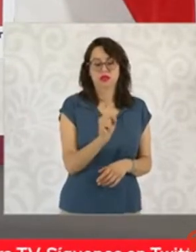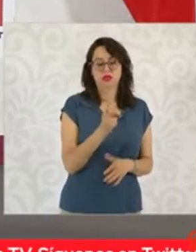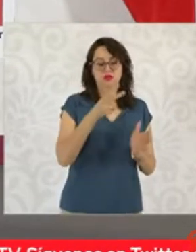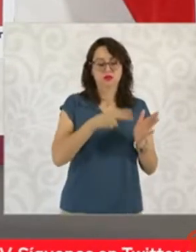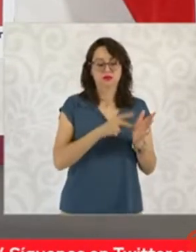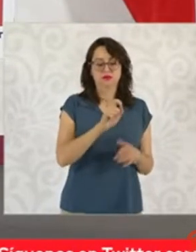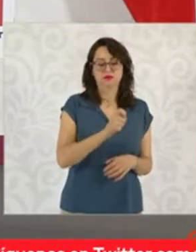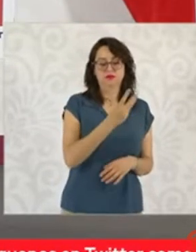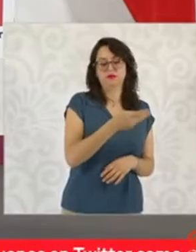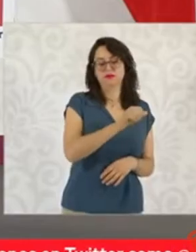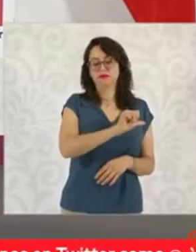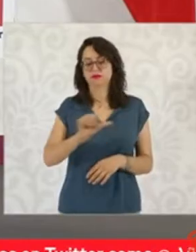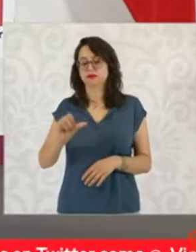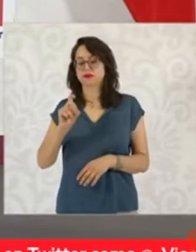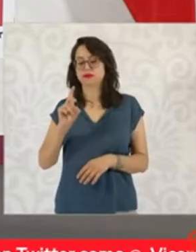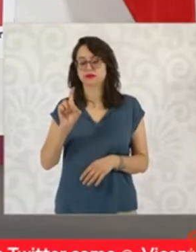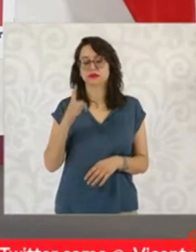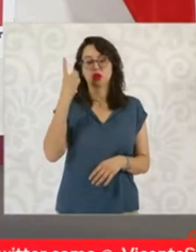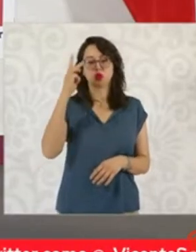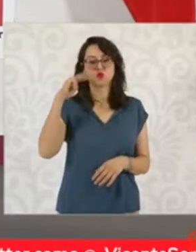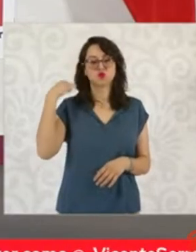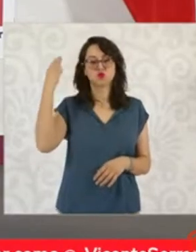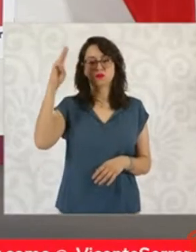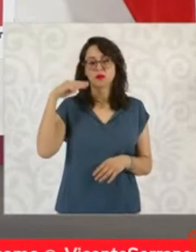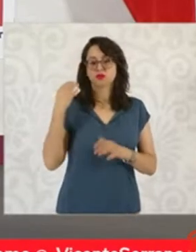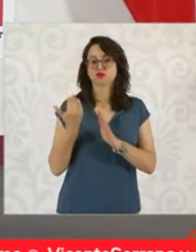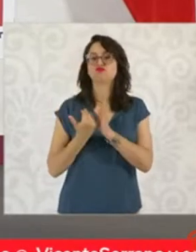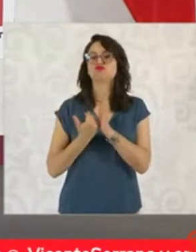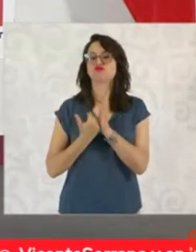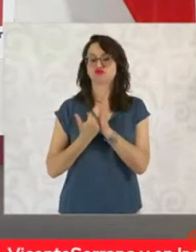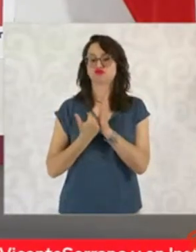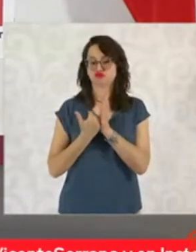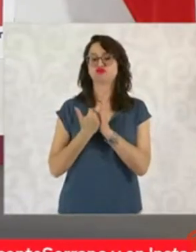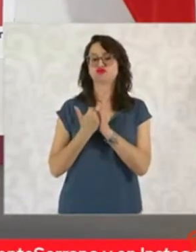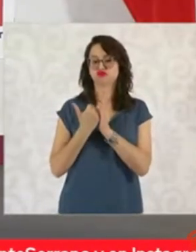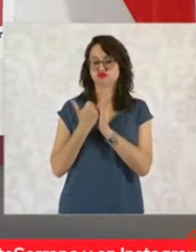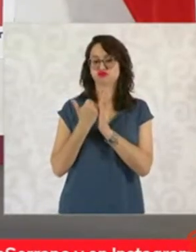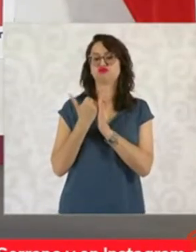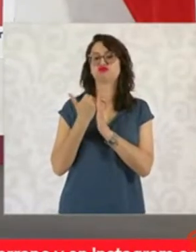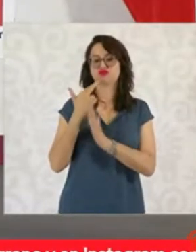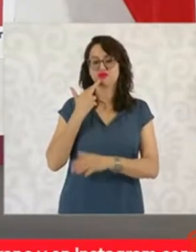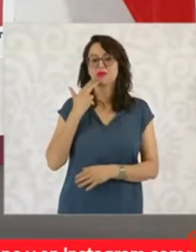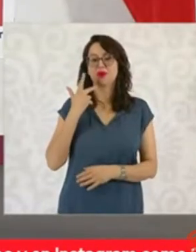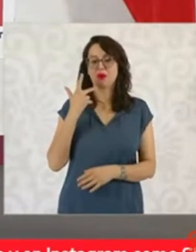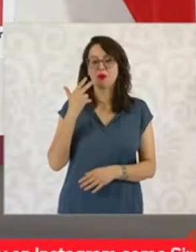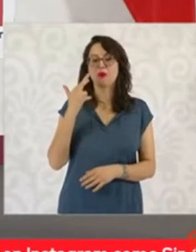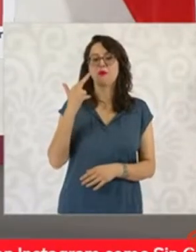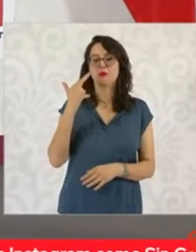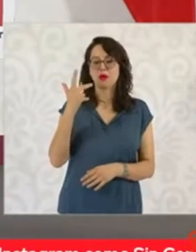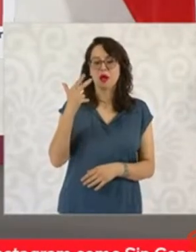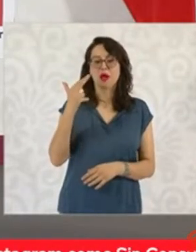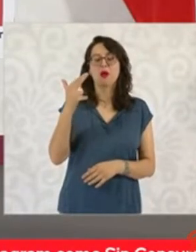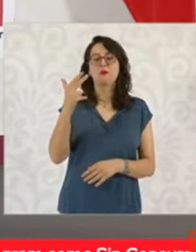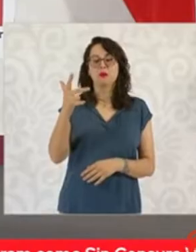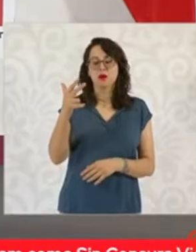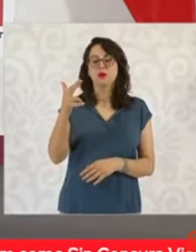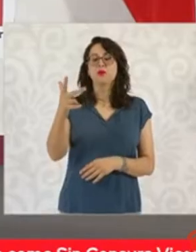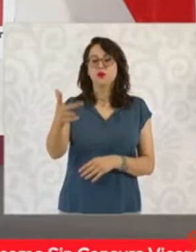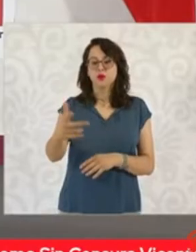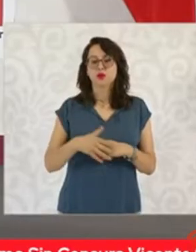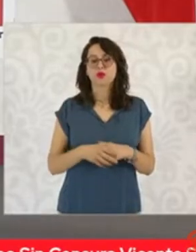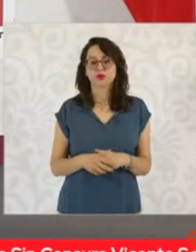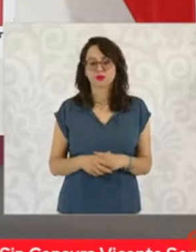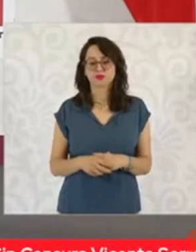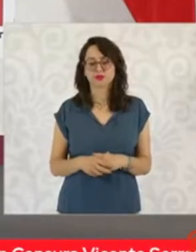al 31 de marzo, este es el comportamiento. Ha seguido creciendo el fondo de